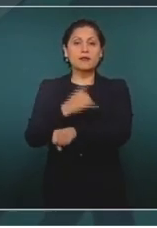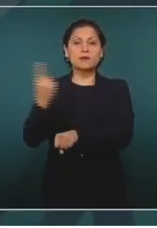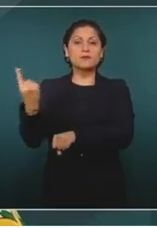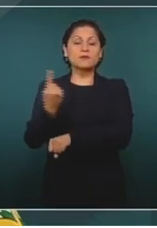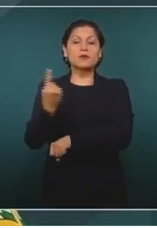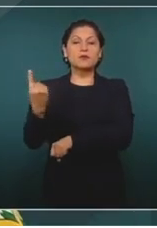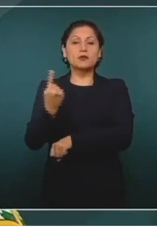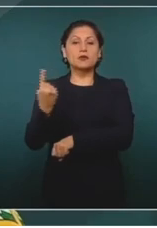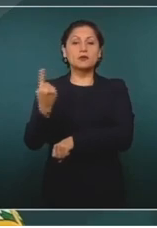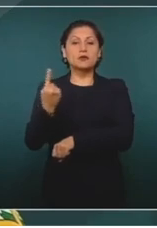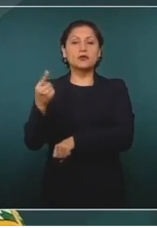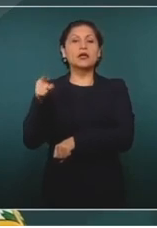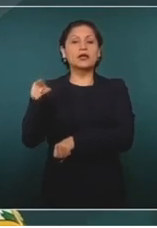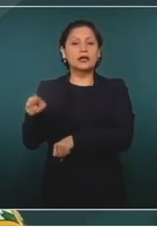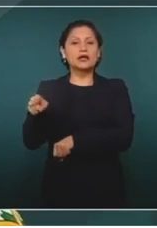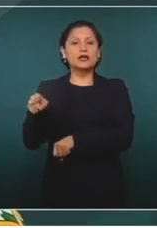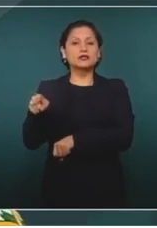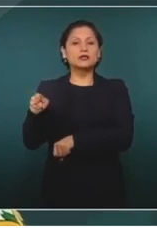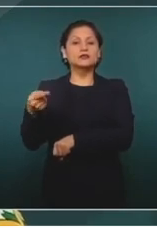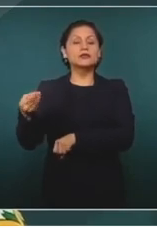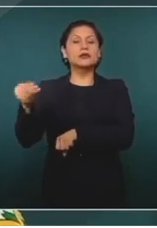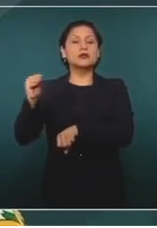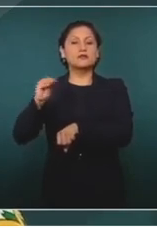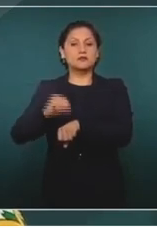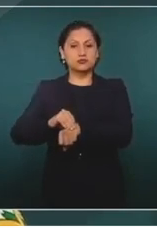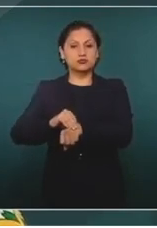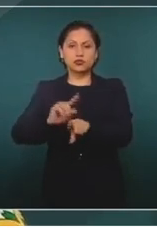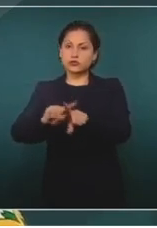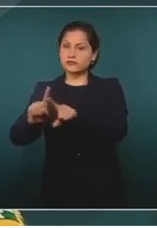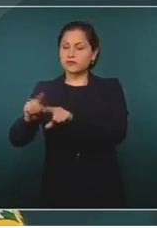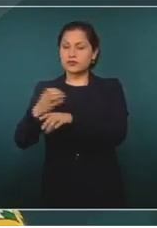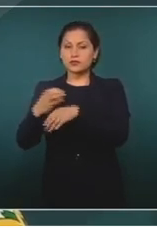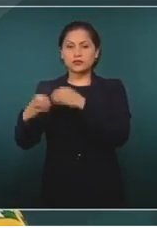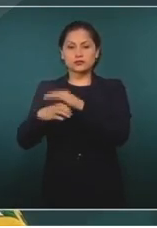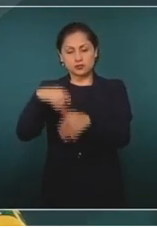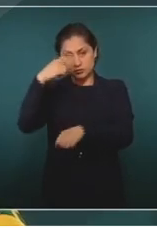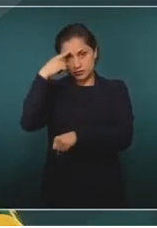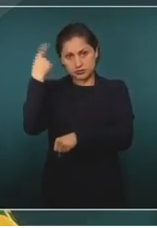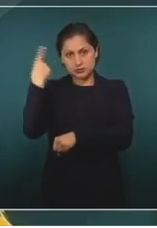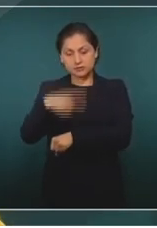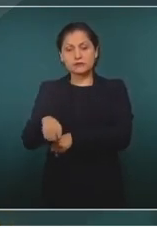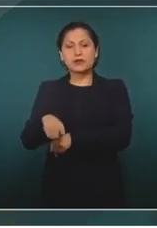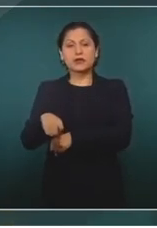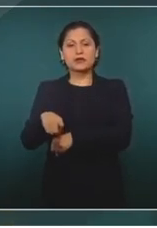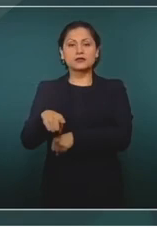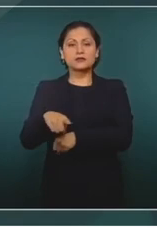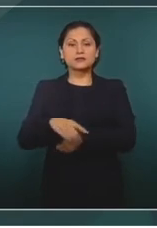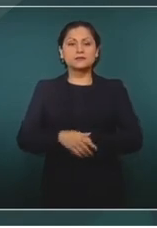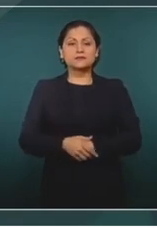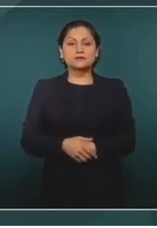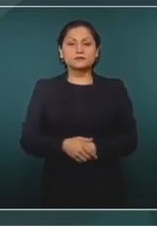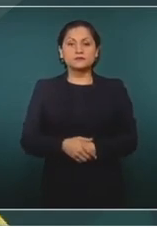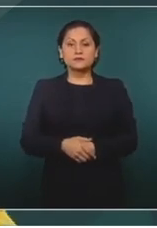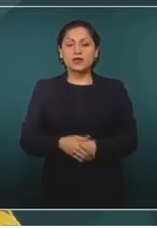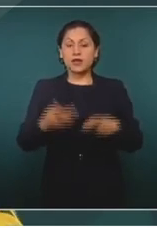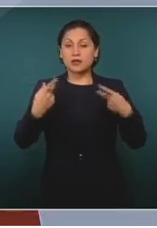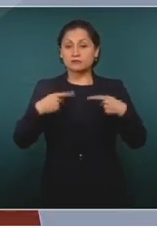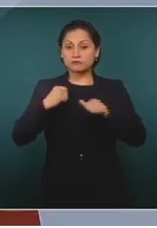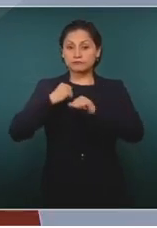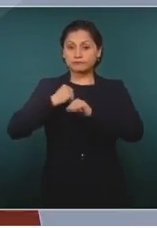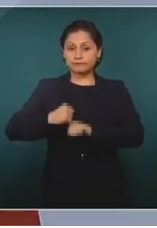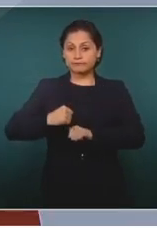haber puesto ahí artefactos para impedir el arribo de los apoyos que se